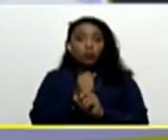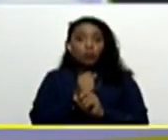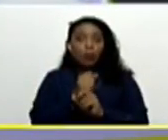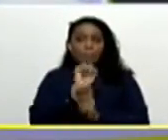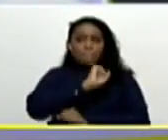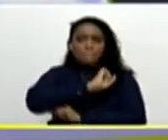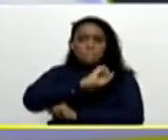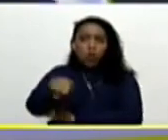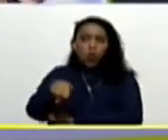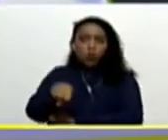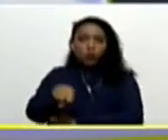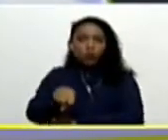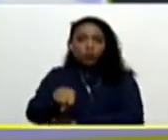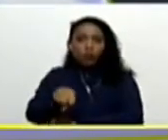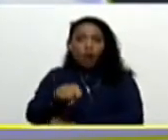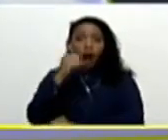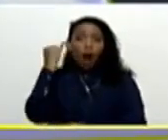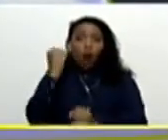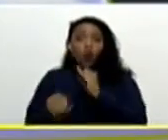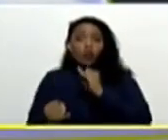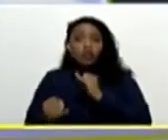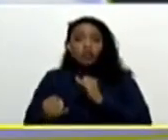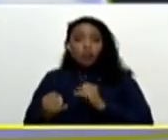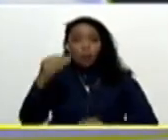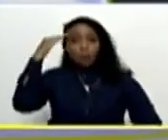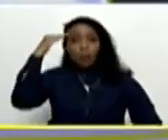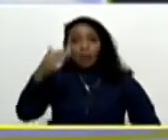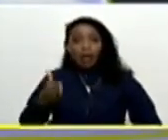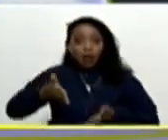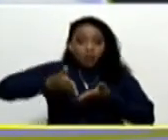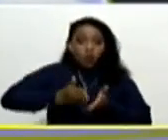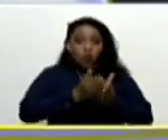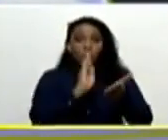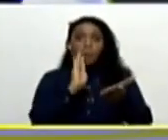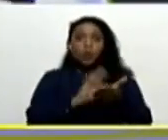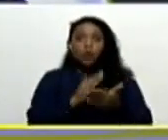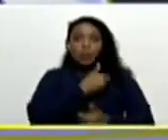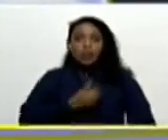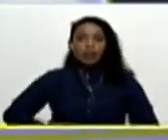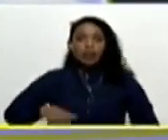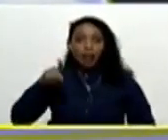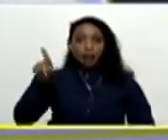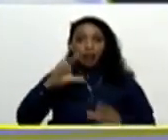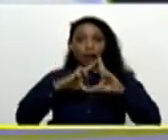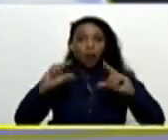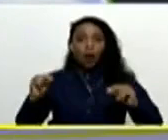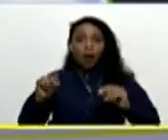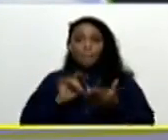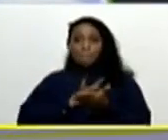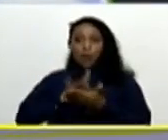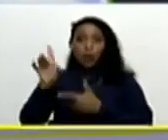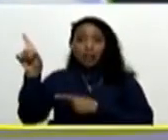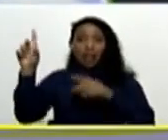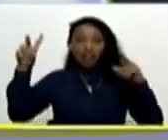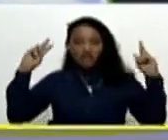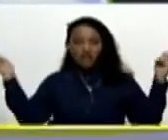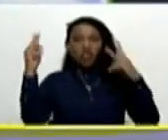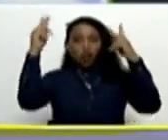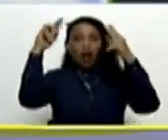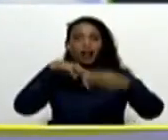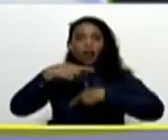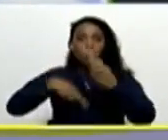derrocar al último marino que tenían los yanquis puesto de presidente en Nicaragua, y fue la victoria de la